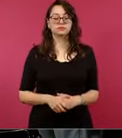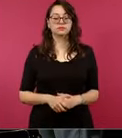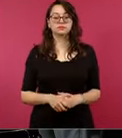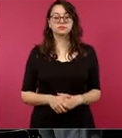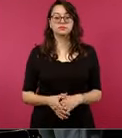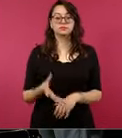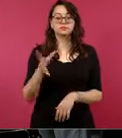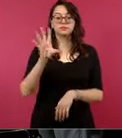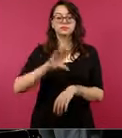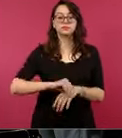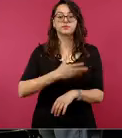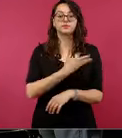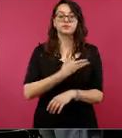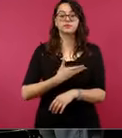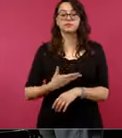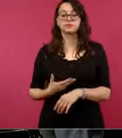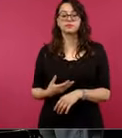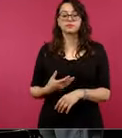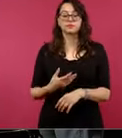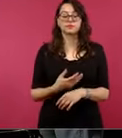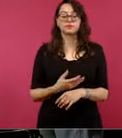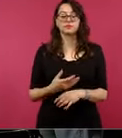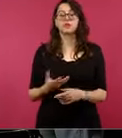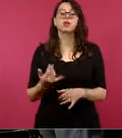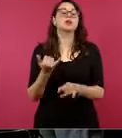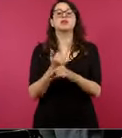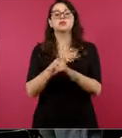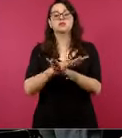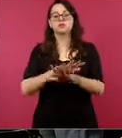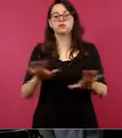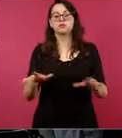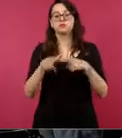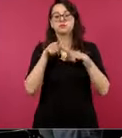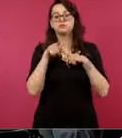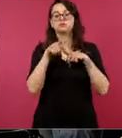Con su permiso, señor presidente, continuamos con el informe de seguridad conjunto.